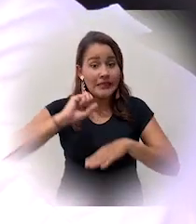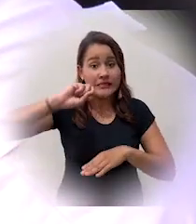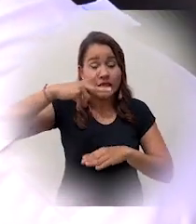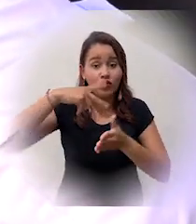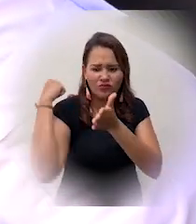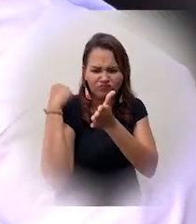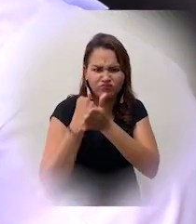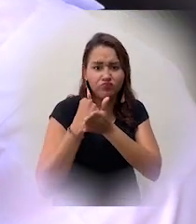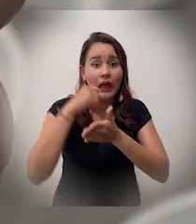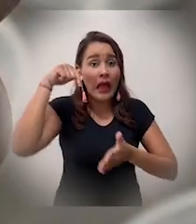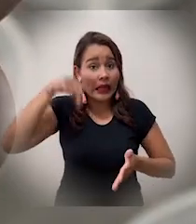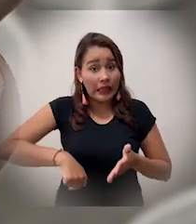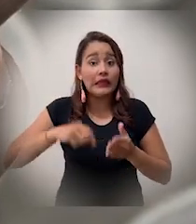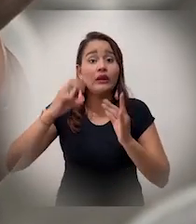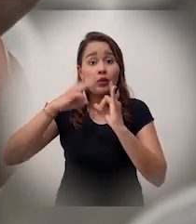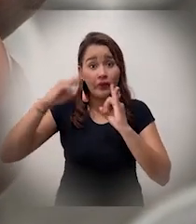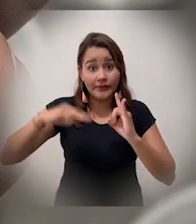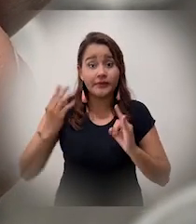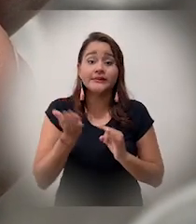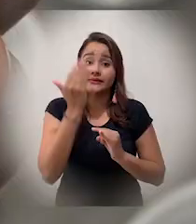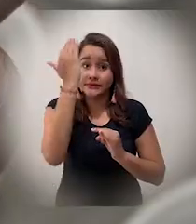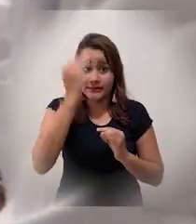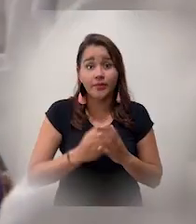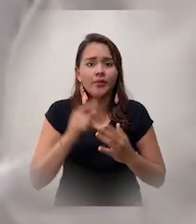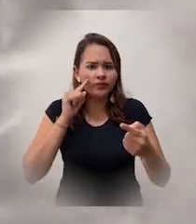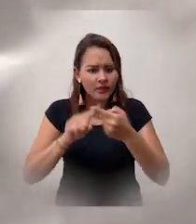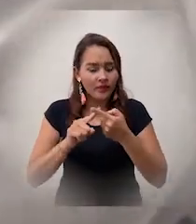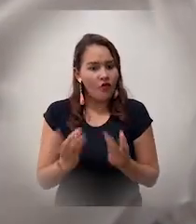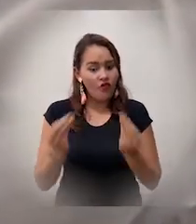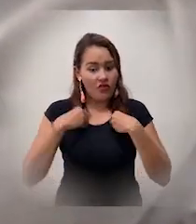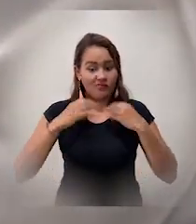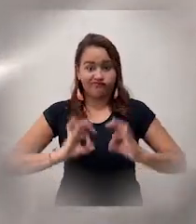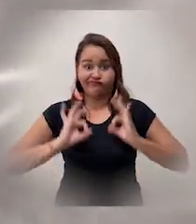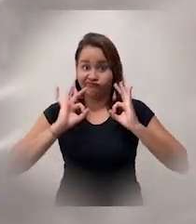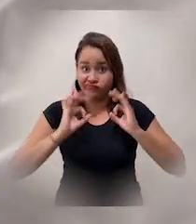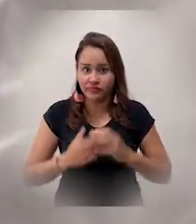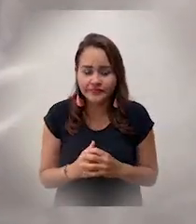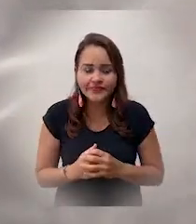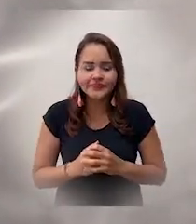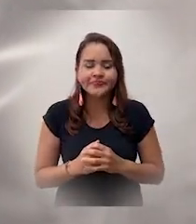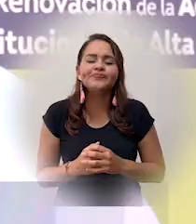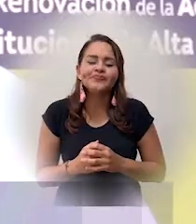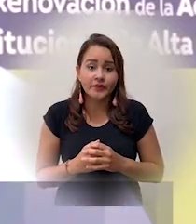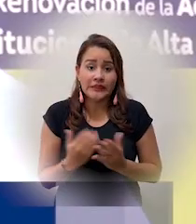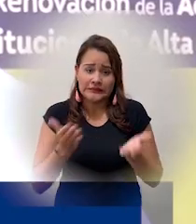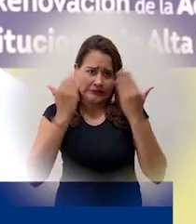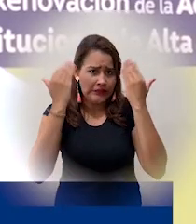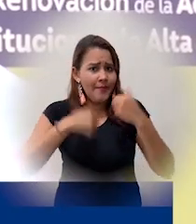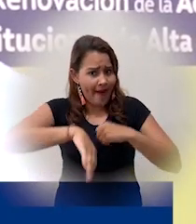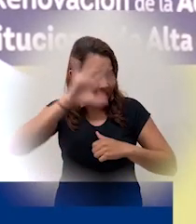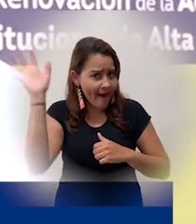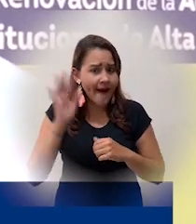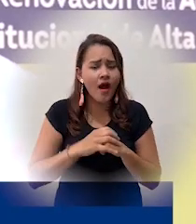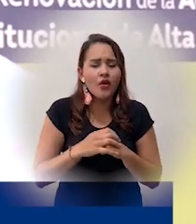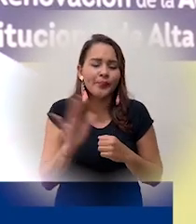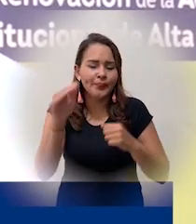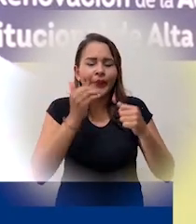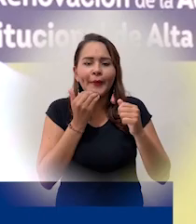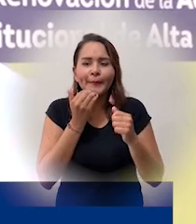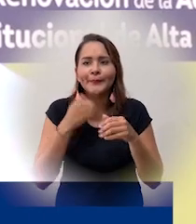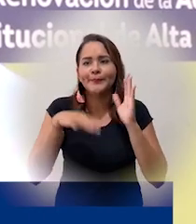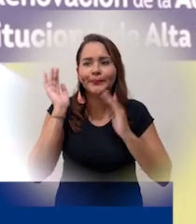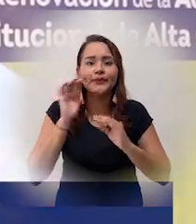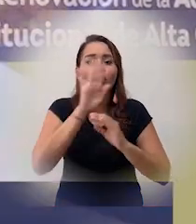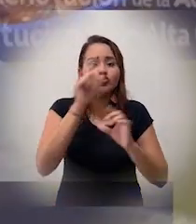destacar que lograr adquirir la segunda patente de Unimagdalena es significativamente importante para el departamento. En varios ámbitos, en primer lugar, pues